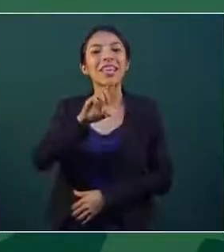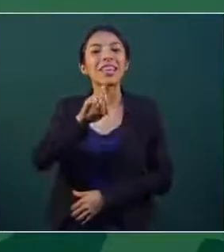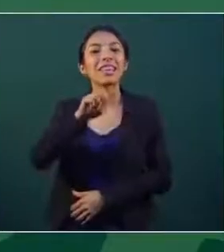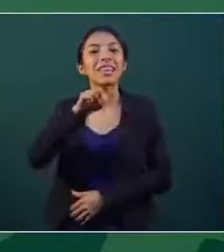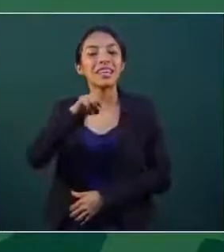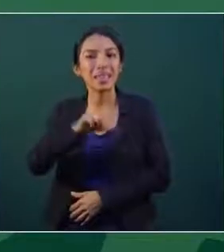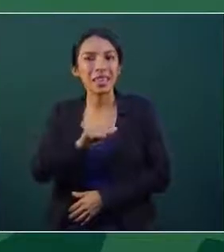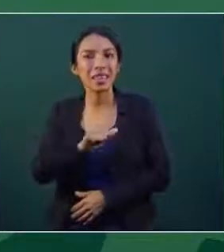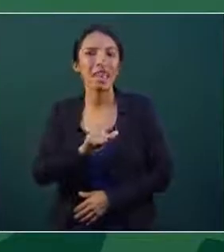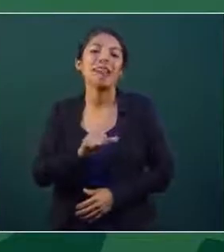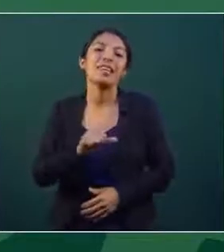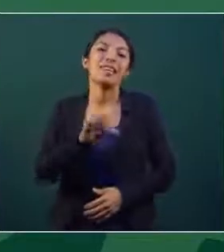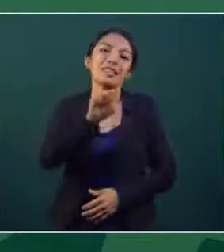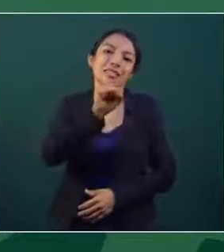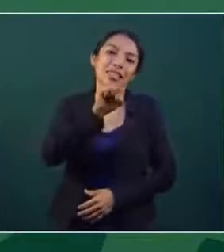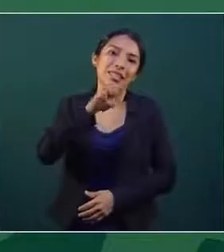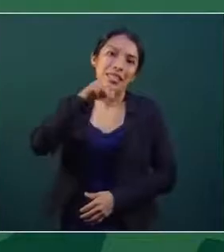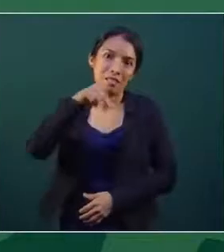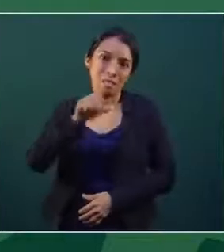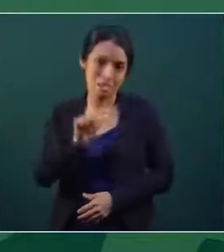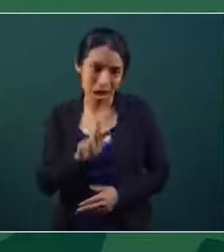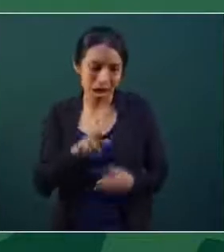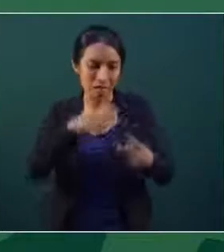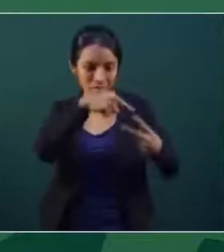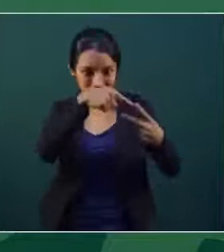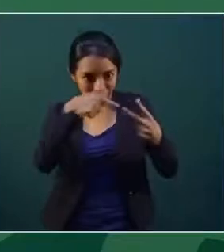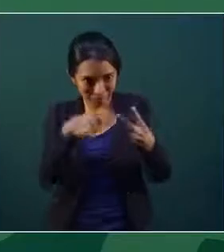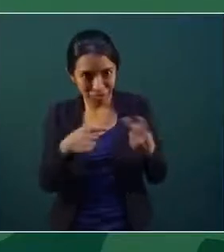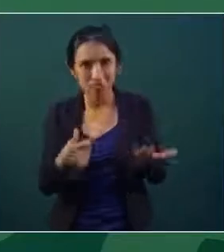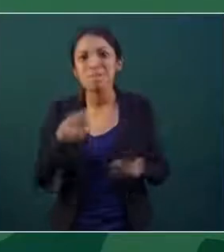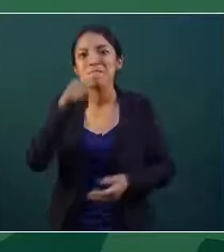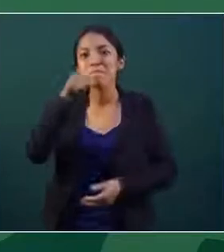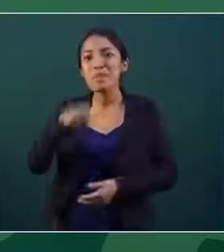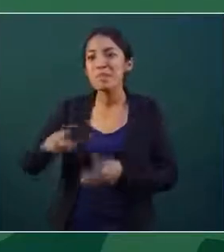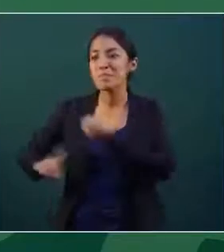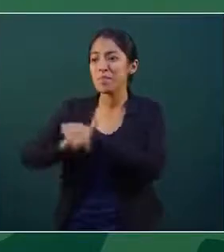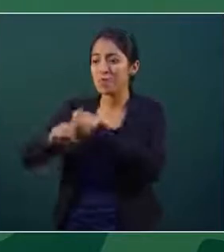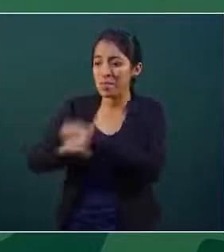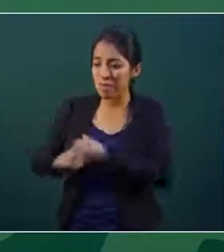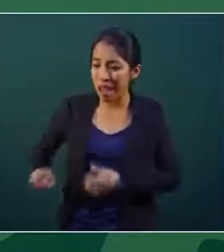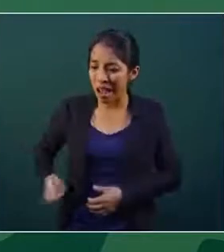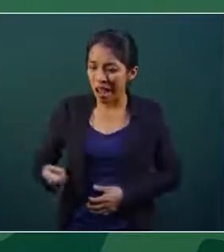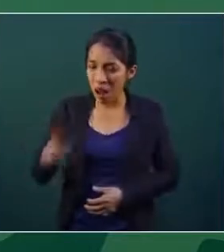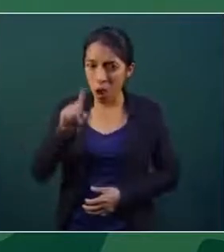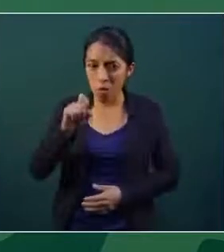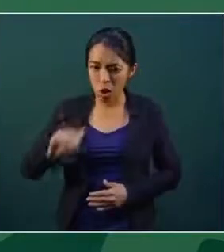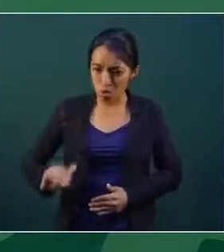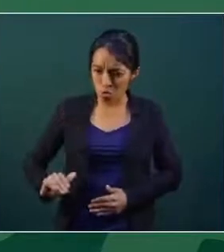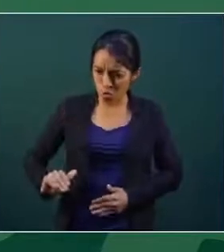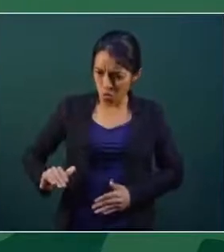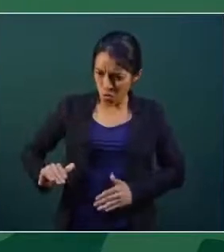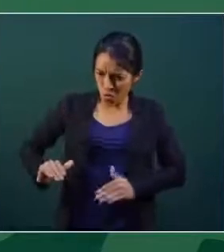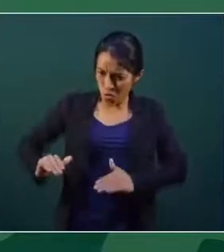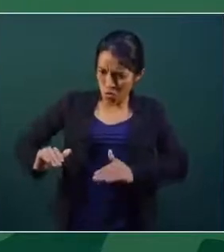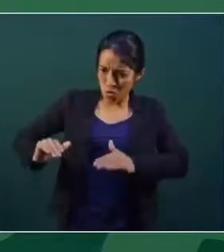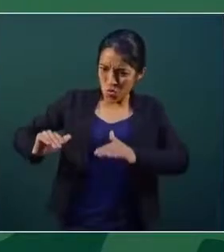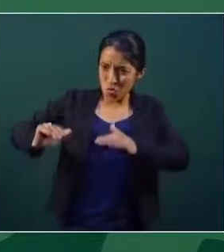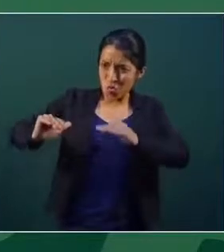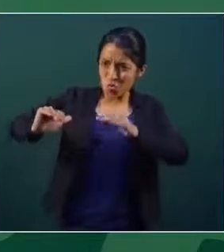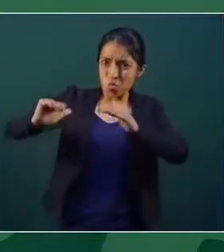ayudan en el desasolve de los ríos para que no haya inundaciones, nos